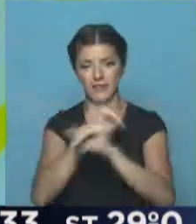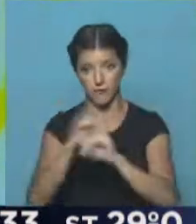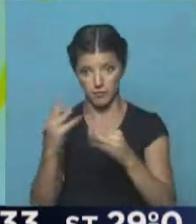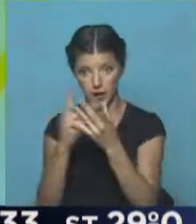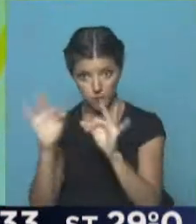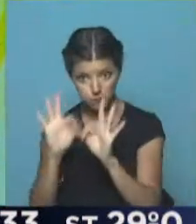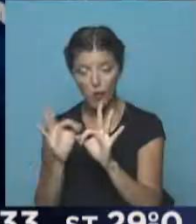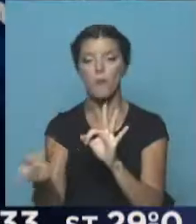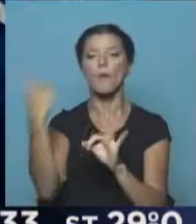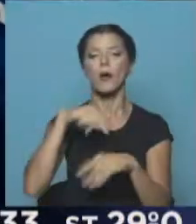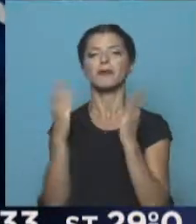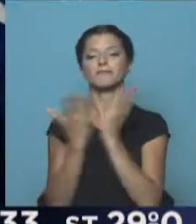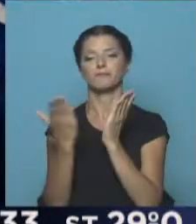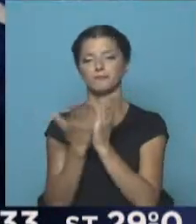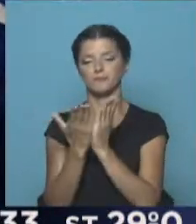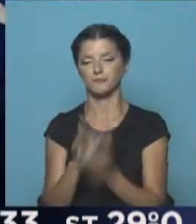lo analizamos